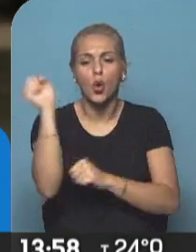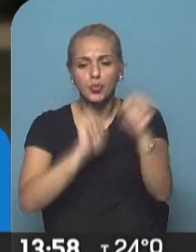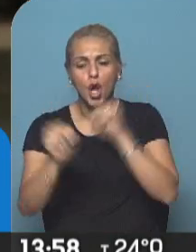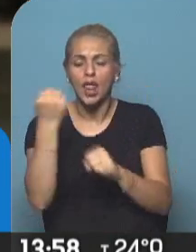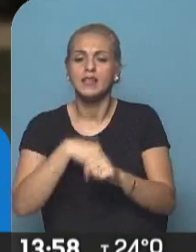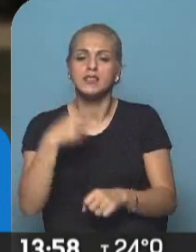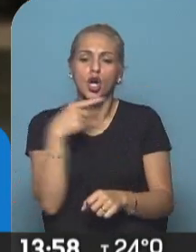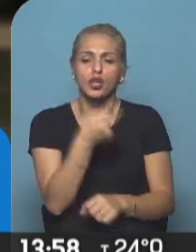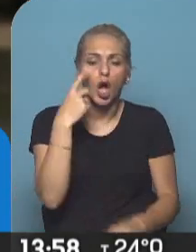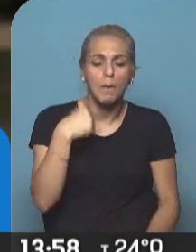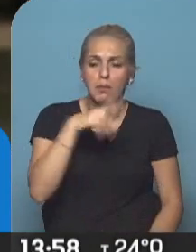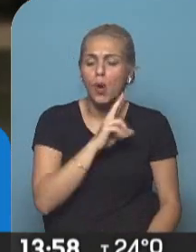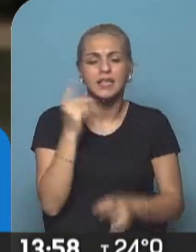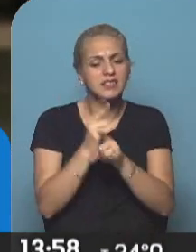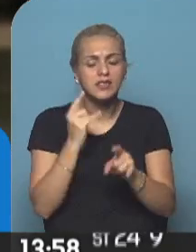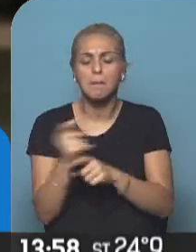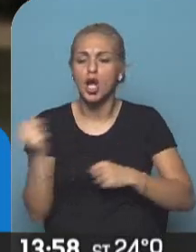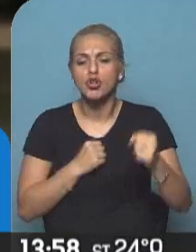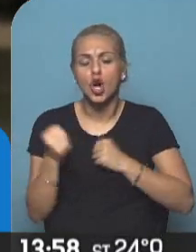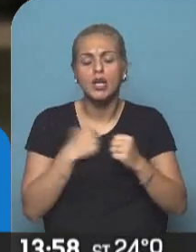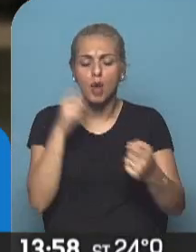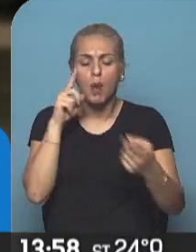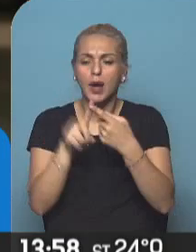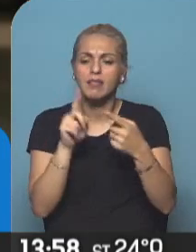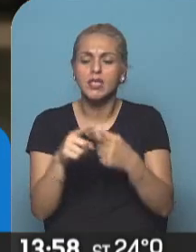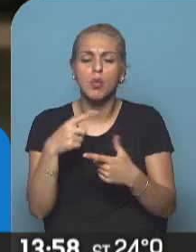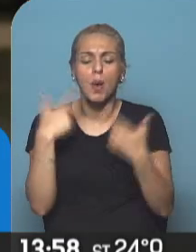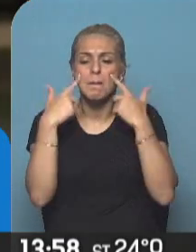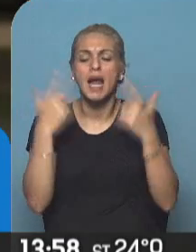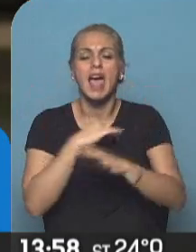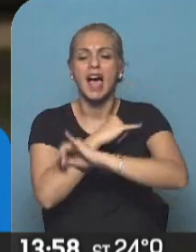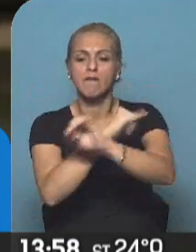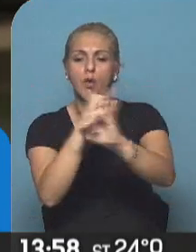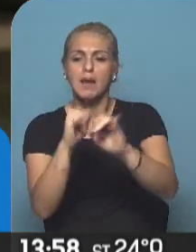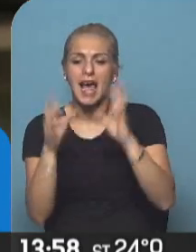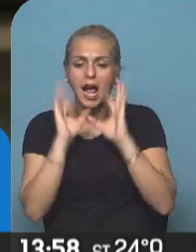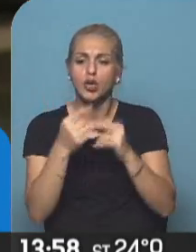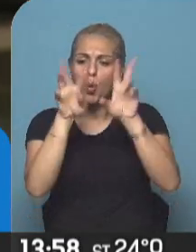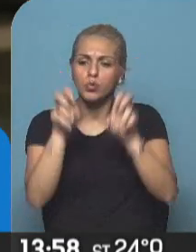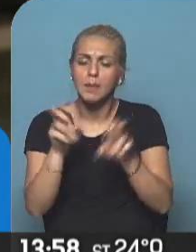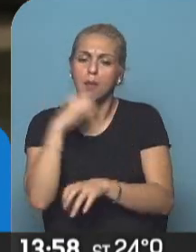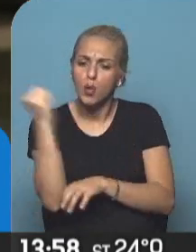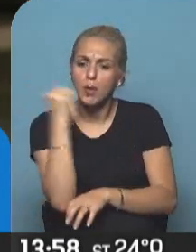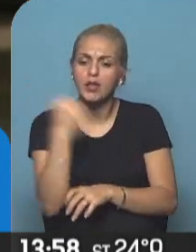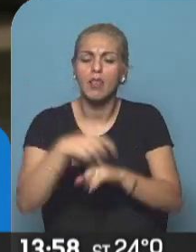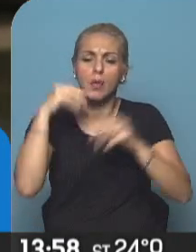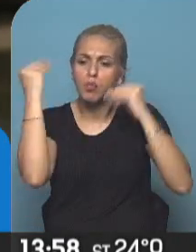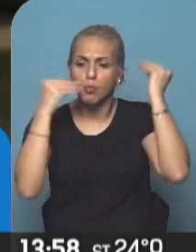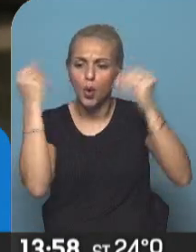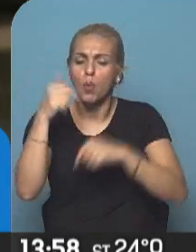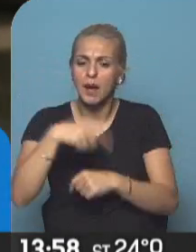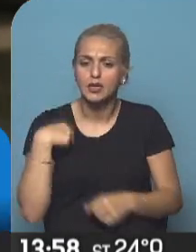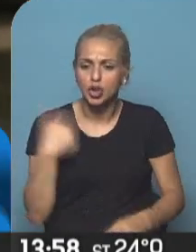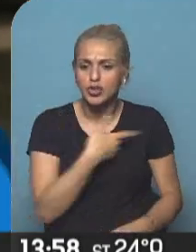particularidad en este caso es hacer visible un tema que realmente muy preocupante en nuestra sociedad la universidad